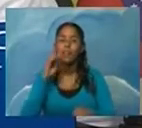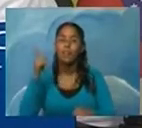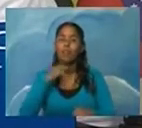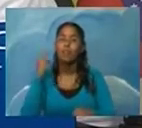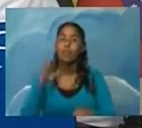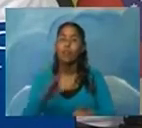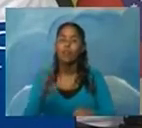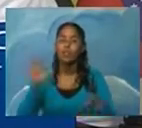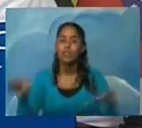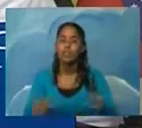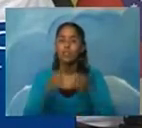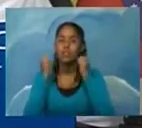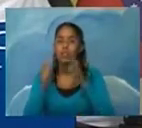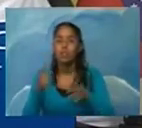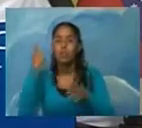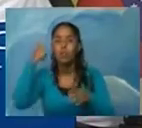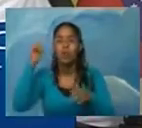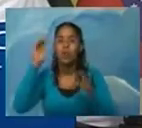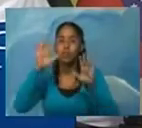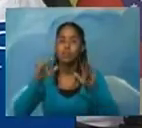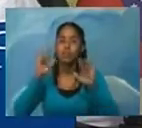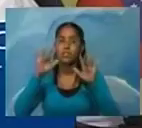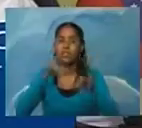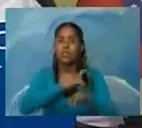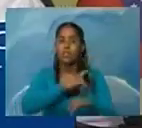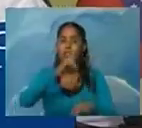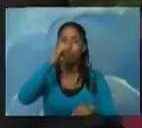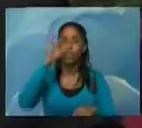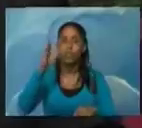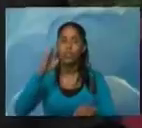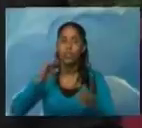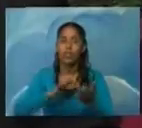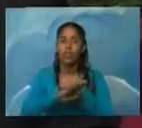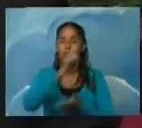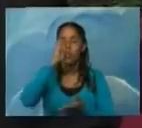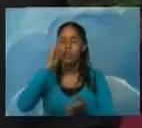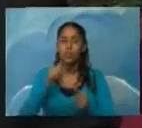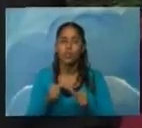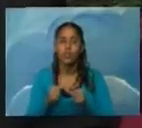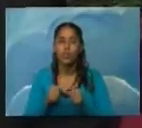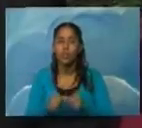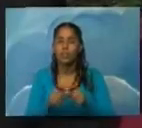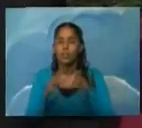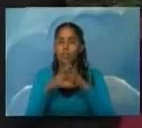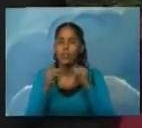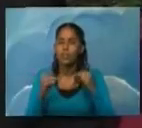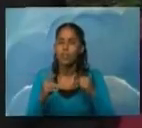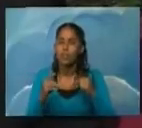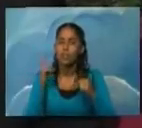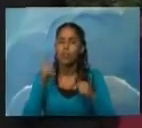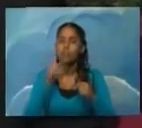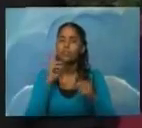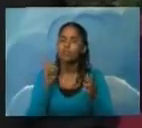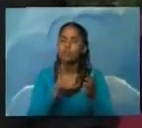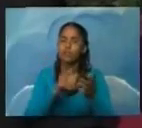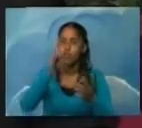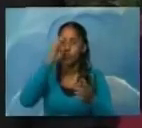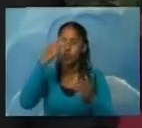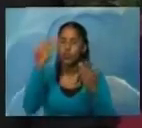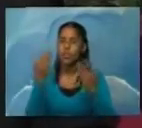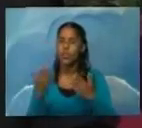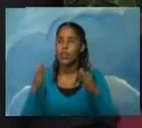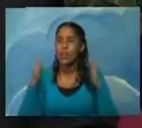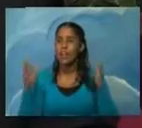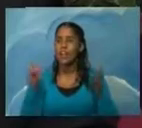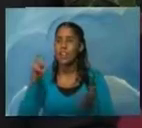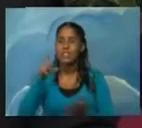por un pelito, por la misericordia de Dios. Gloria al Señor. Continuamos, pues realmente Dios nos está dando una gran